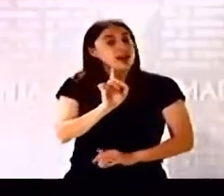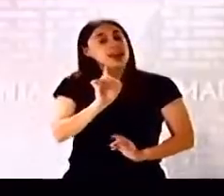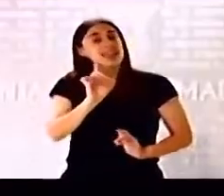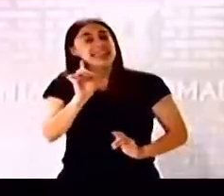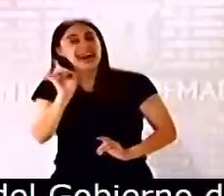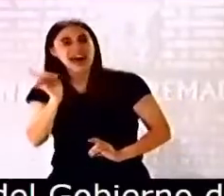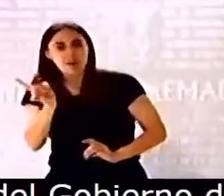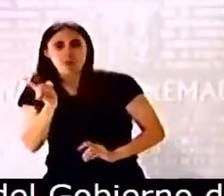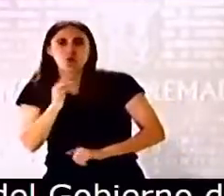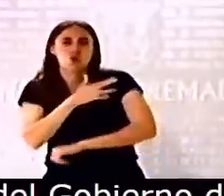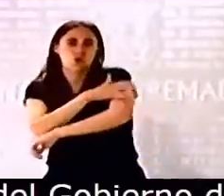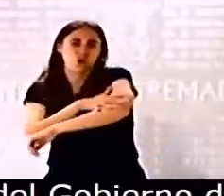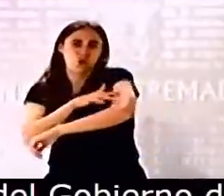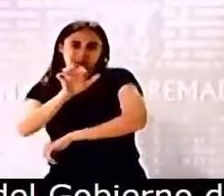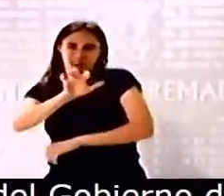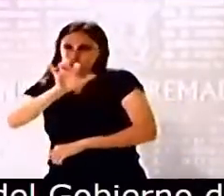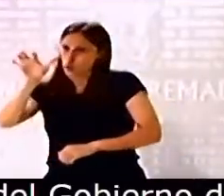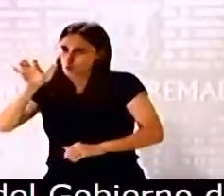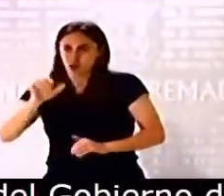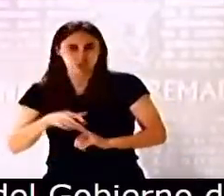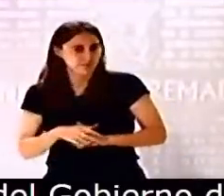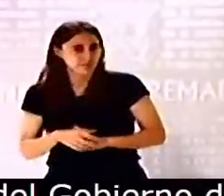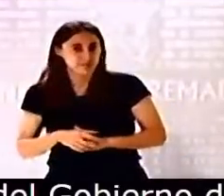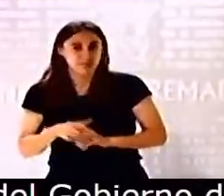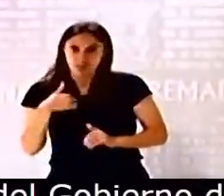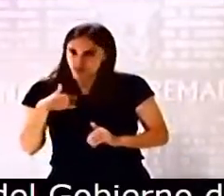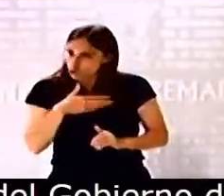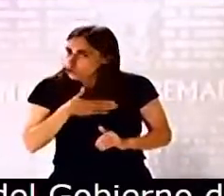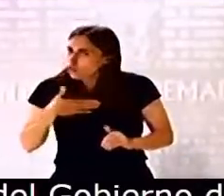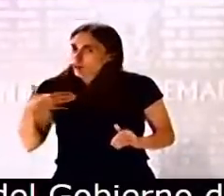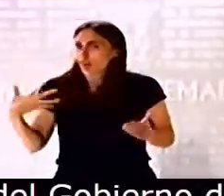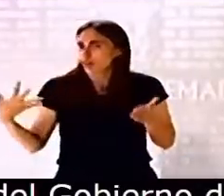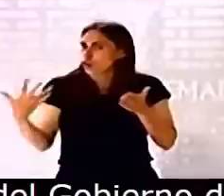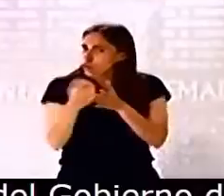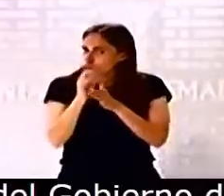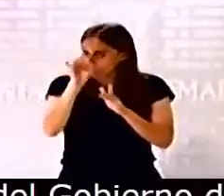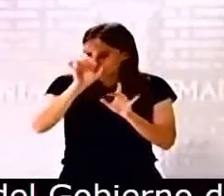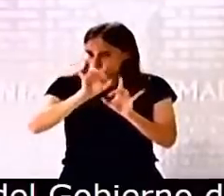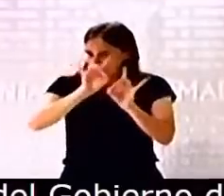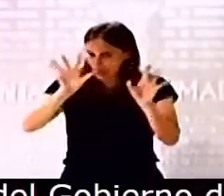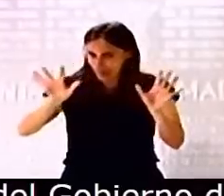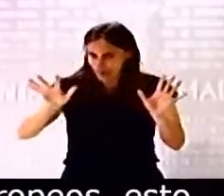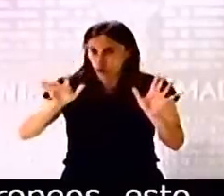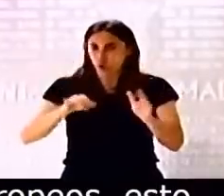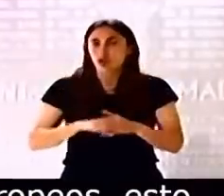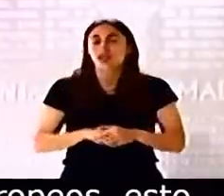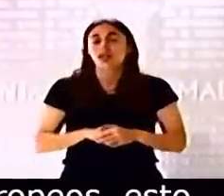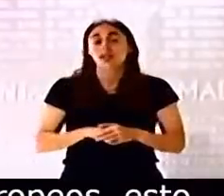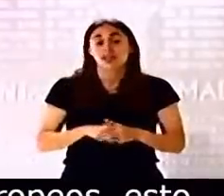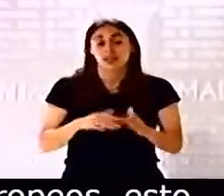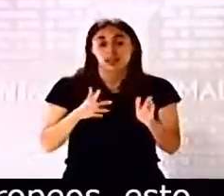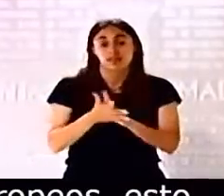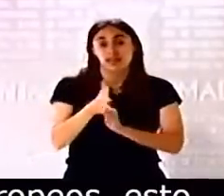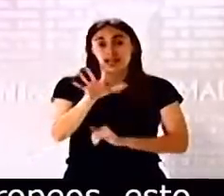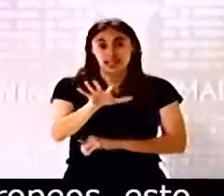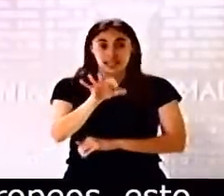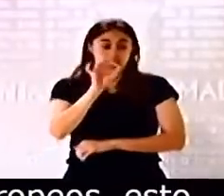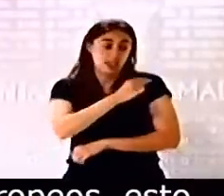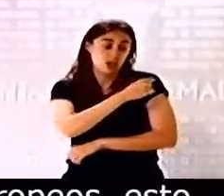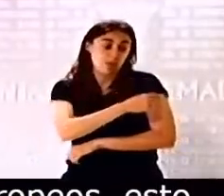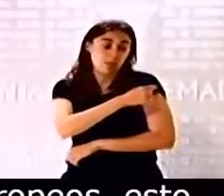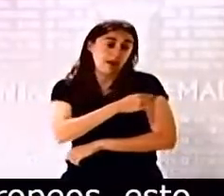de los gobiernos europeos. Esto quiero que quede absolutamente claro. La decisión de no usar la vacuna de